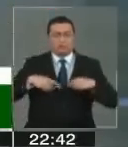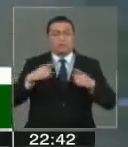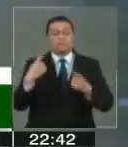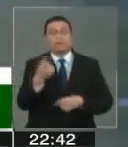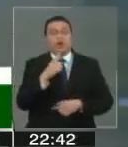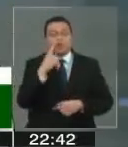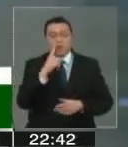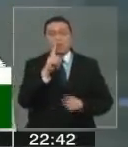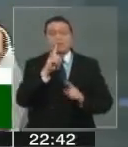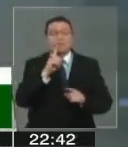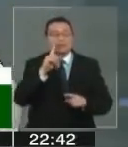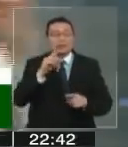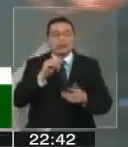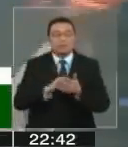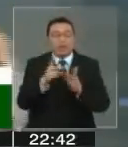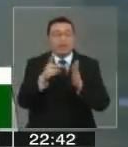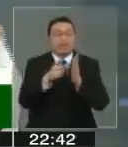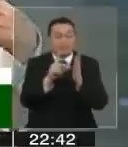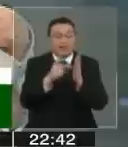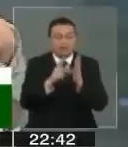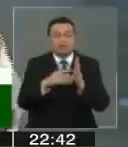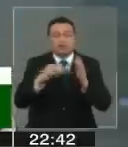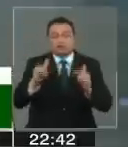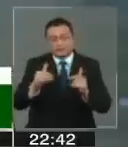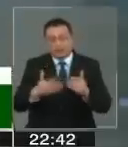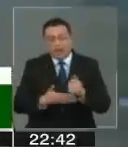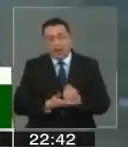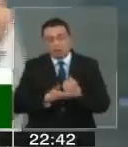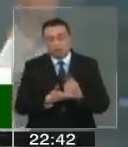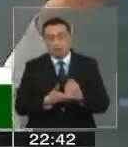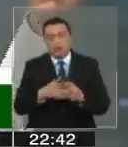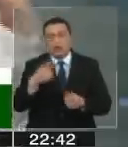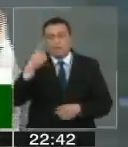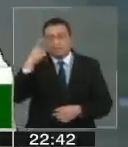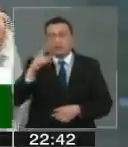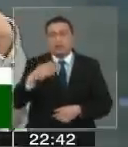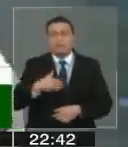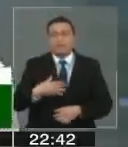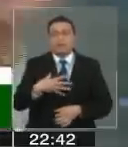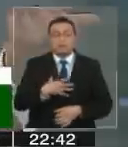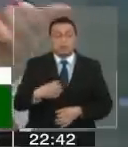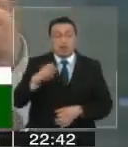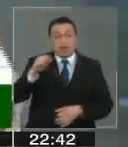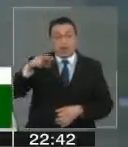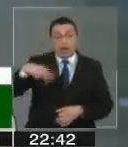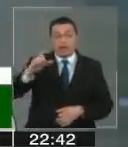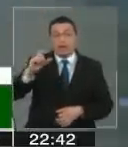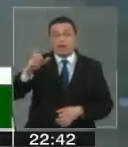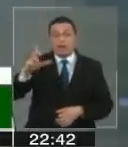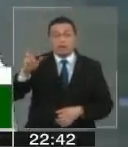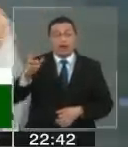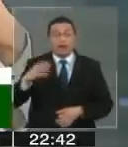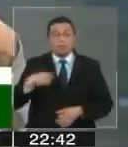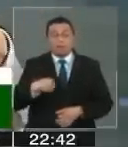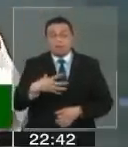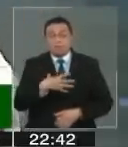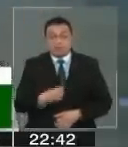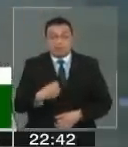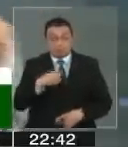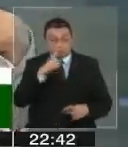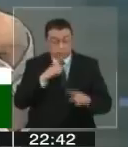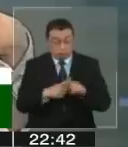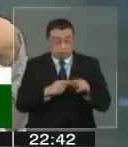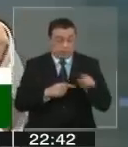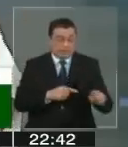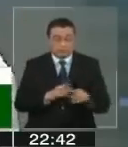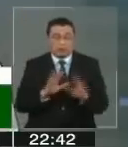tengamos que ponerle... O sea, el diagnóstico sirve, por supuesto, nos orienta, pero no, oye, mi hijo es síndrome de Angelman. No, mi hijo tiene un nombre y